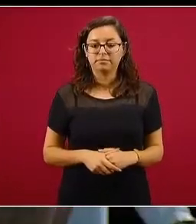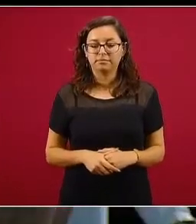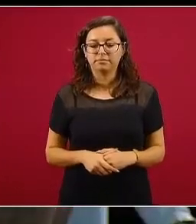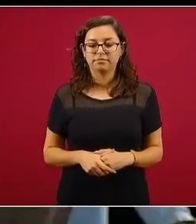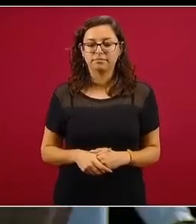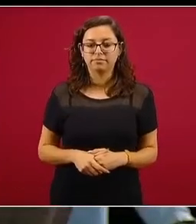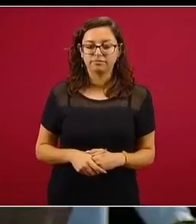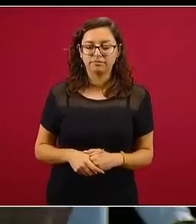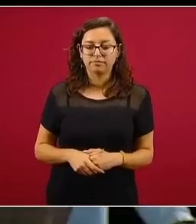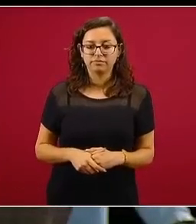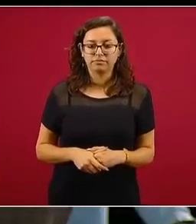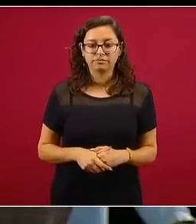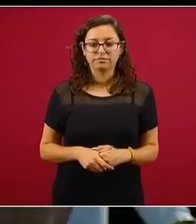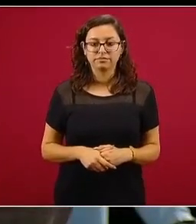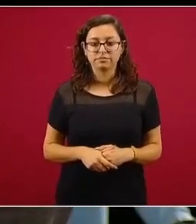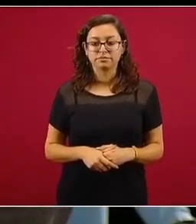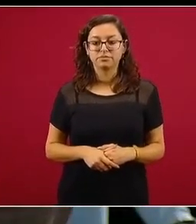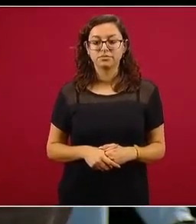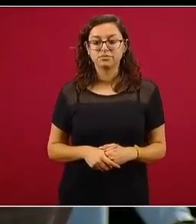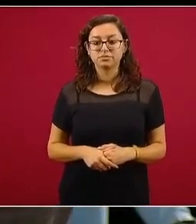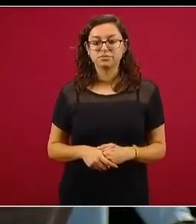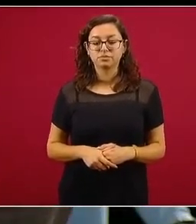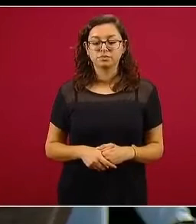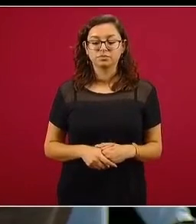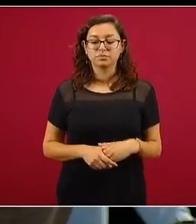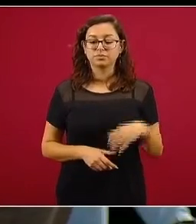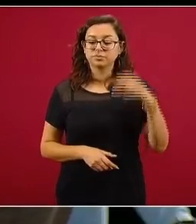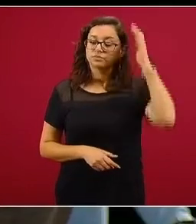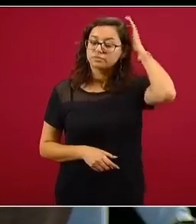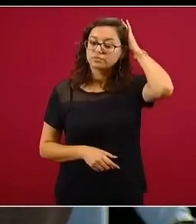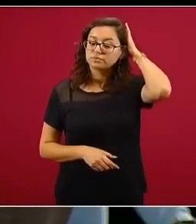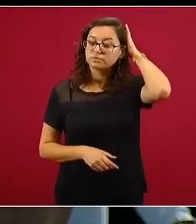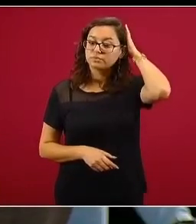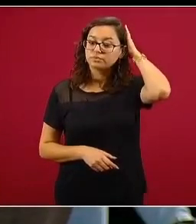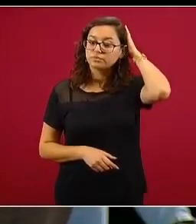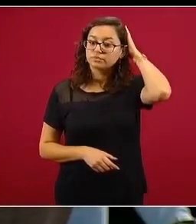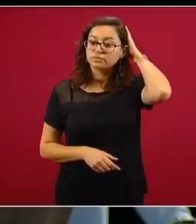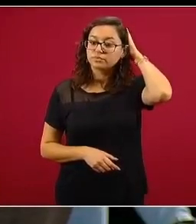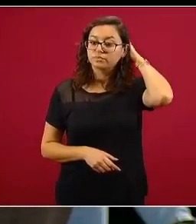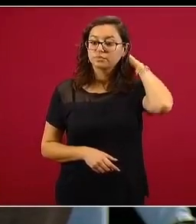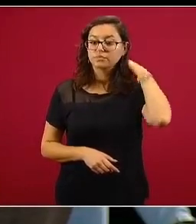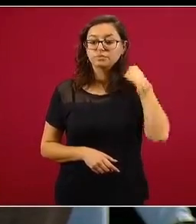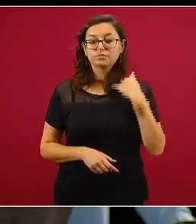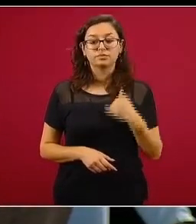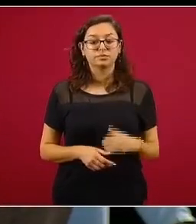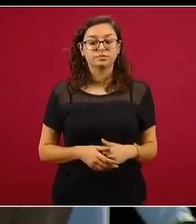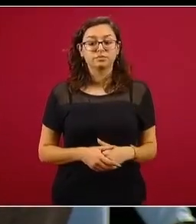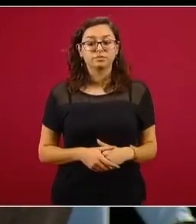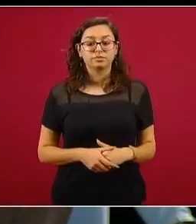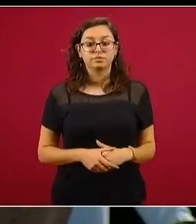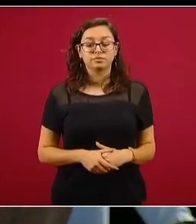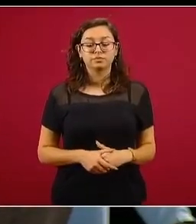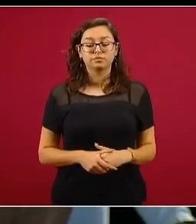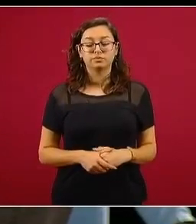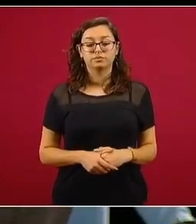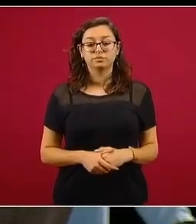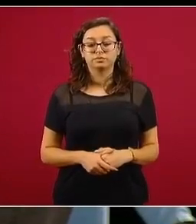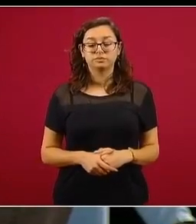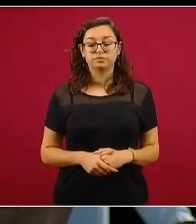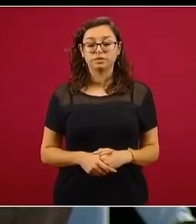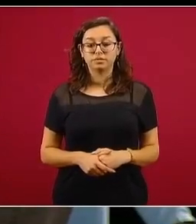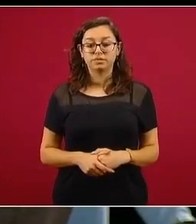que se espera este rebrote por la influenza y el desconfinamiento. Mi duda es, ¿será de la